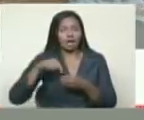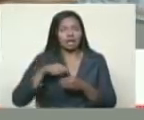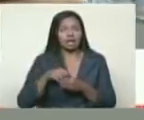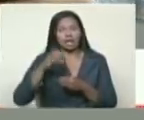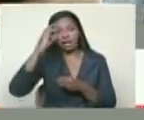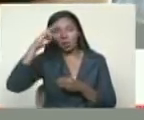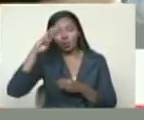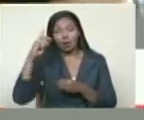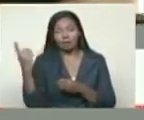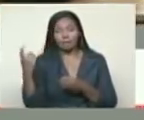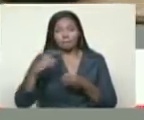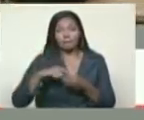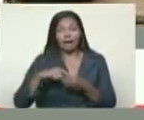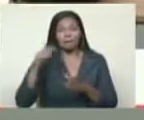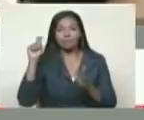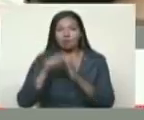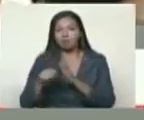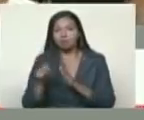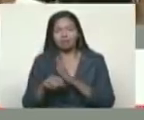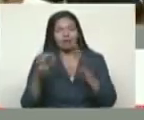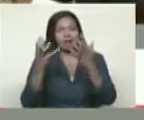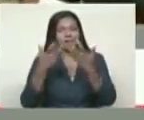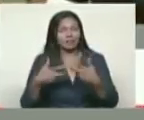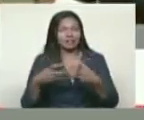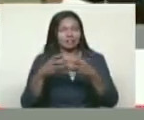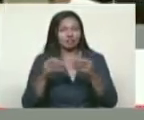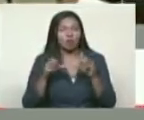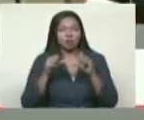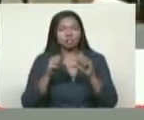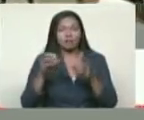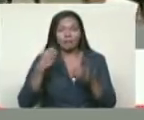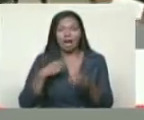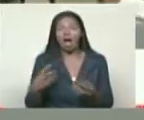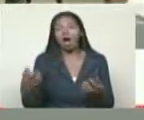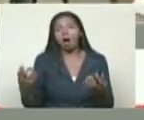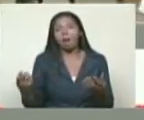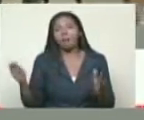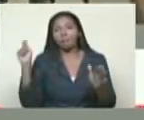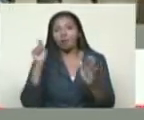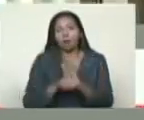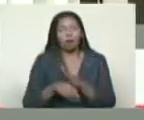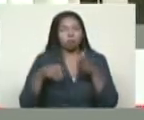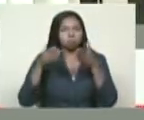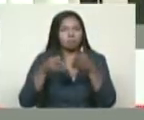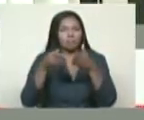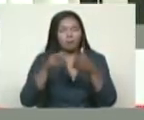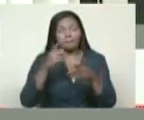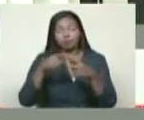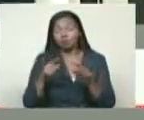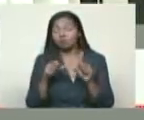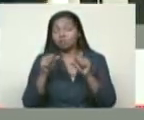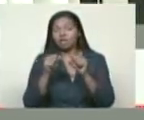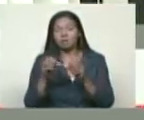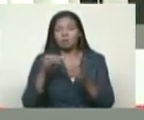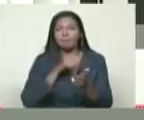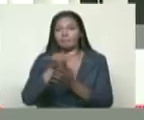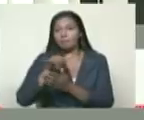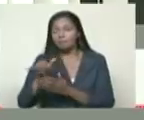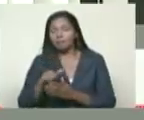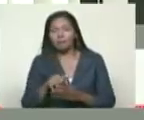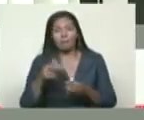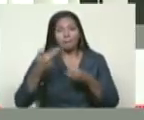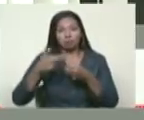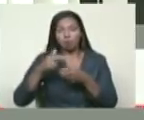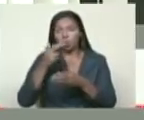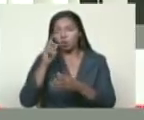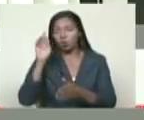petróleo, han sancionado a las empresas, persiguen casi un bloqueo naval, pero seguimos produciendo y seguimos exportando petróleo a pesar del